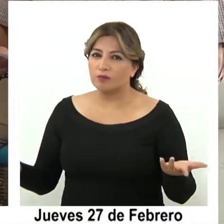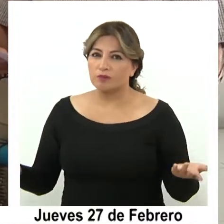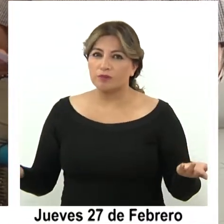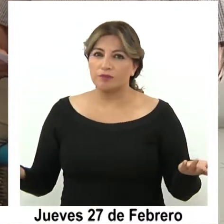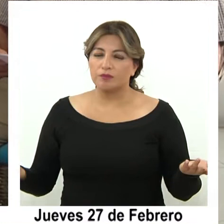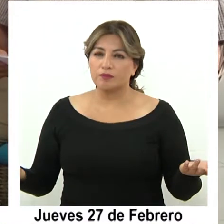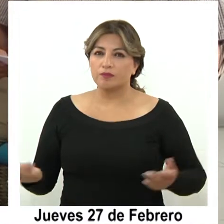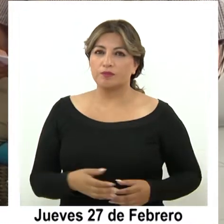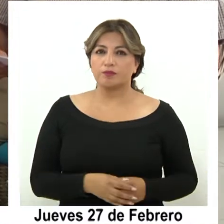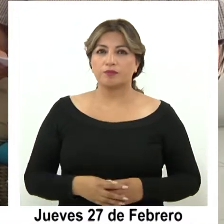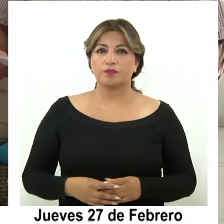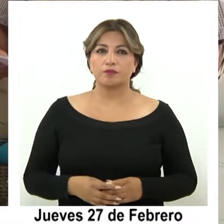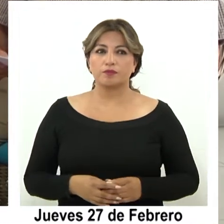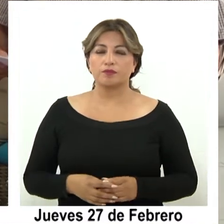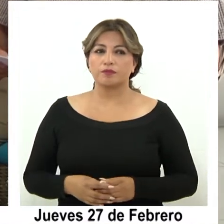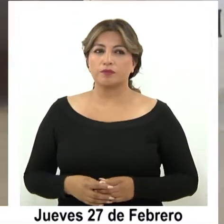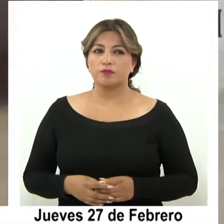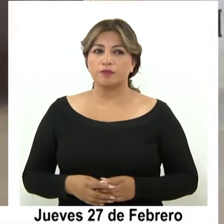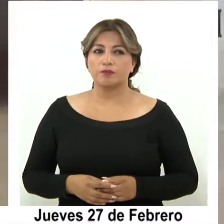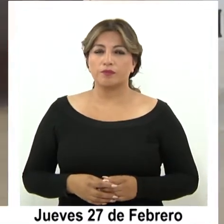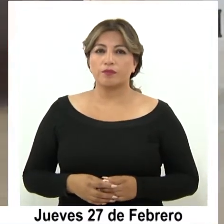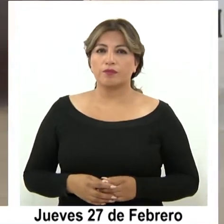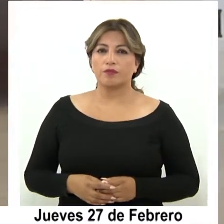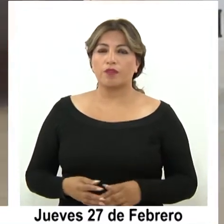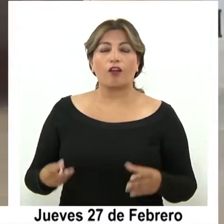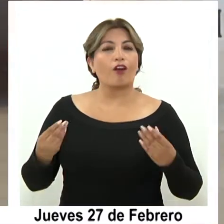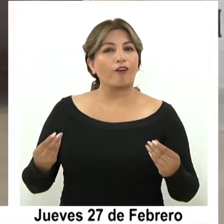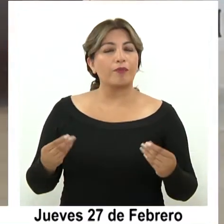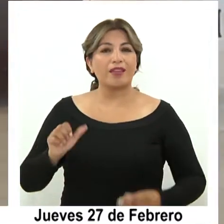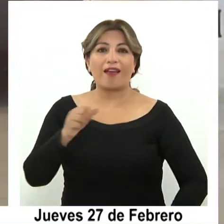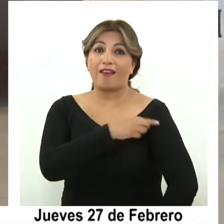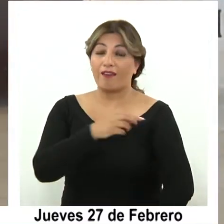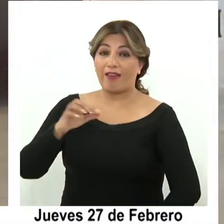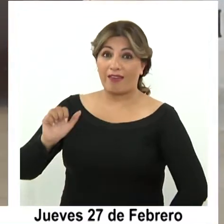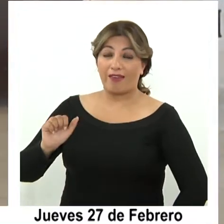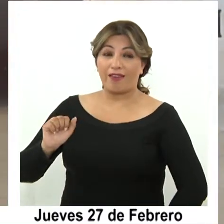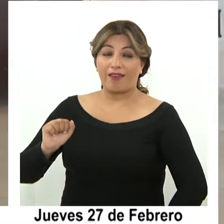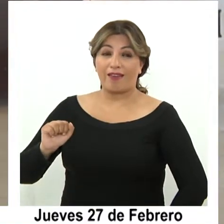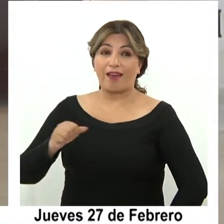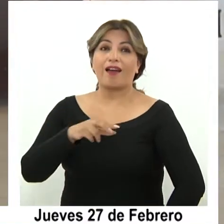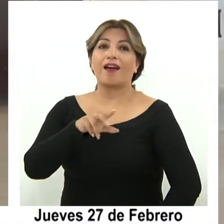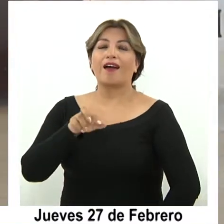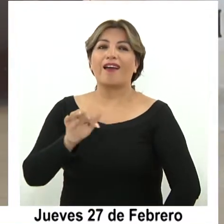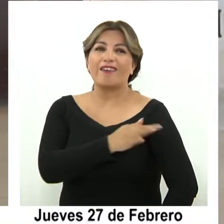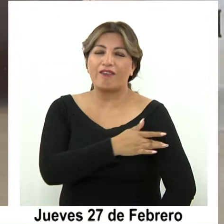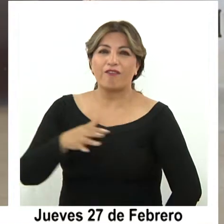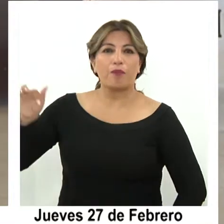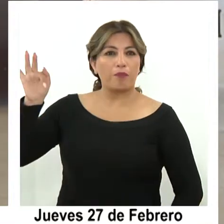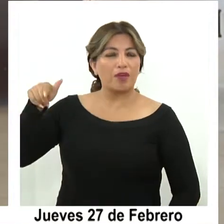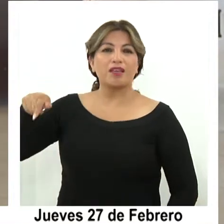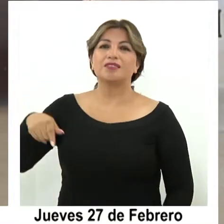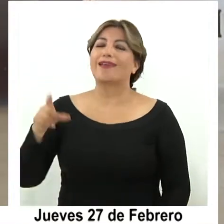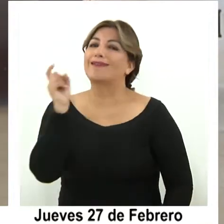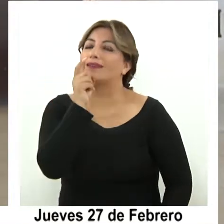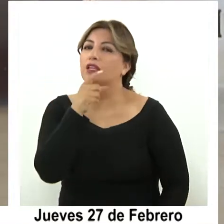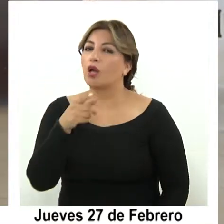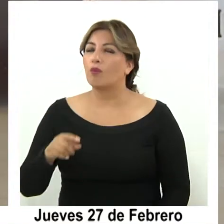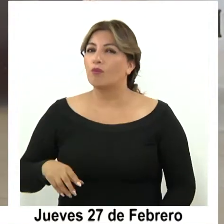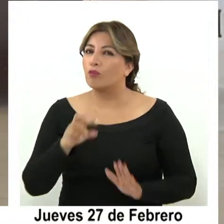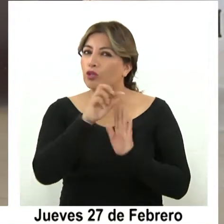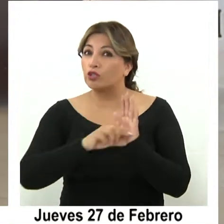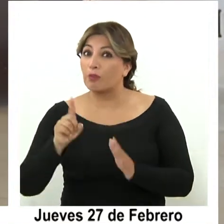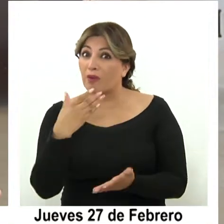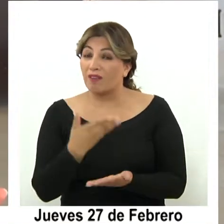críticas? Bueno, a ver, yo creo que obviamente que las administradoras van a tener críticas frente a un proyecto